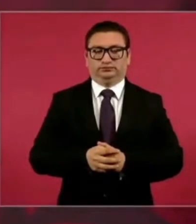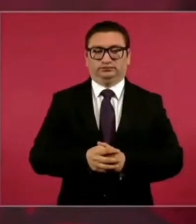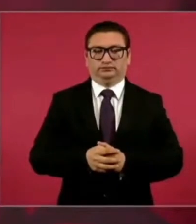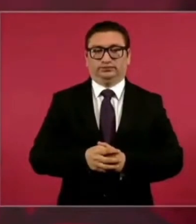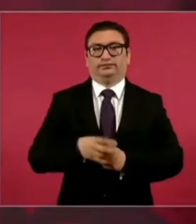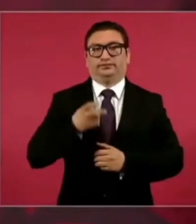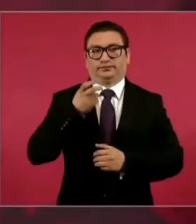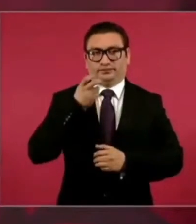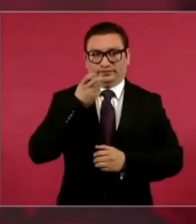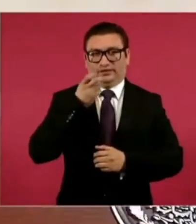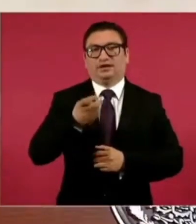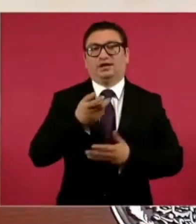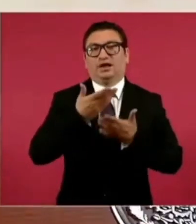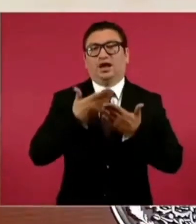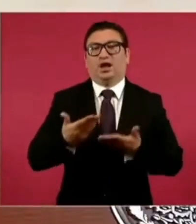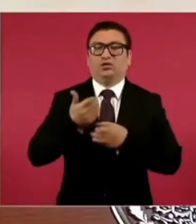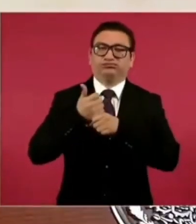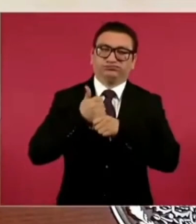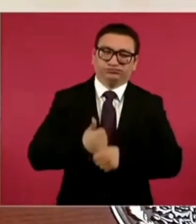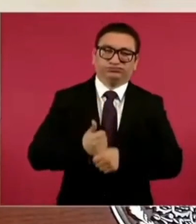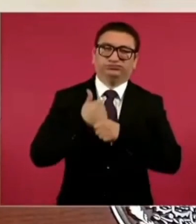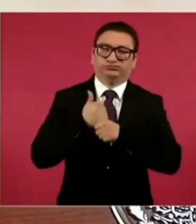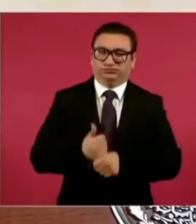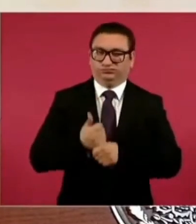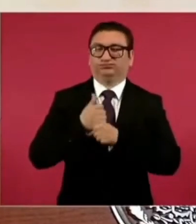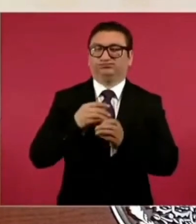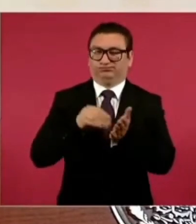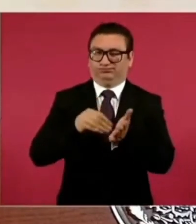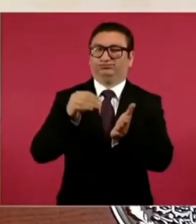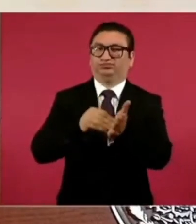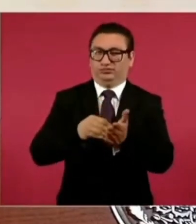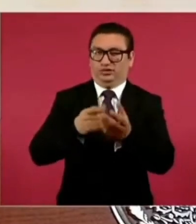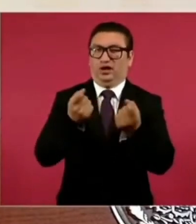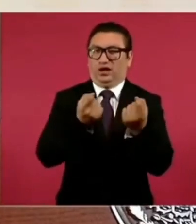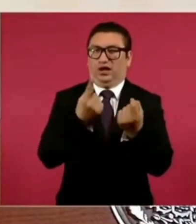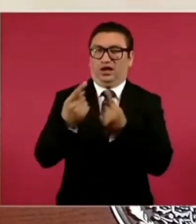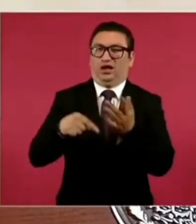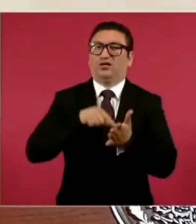lo que se padece todavía en algunos lugares